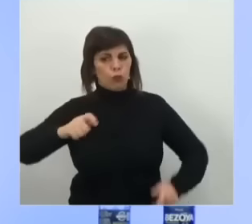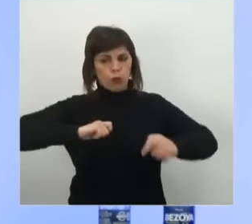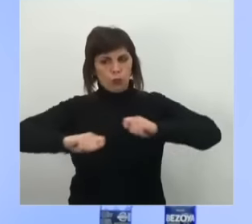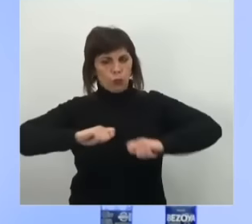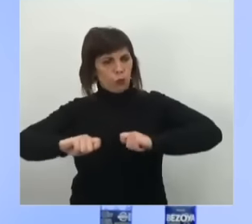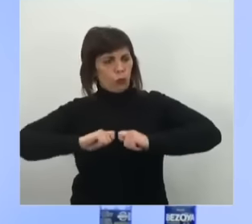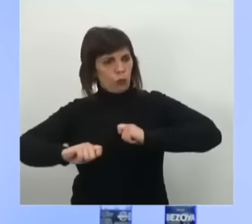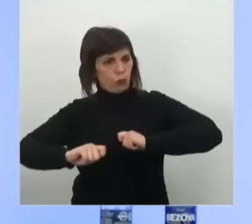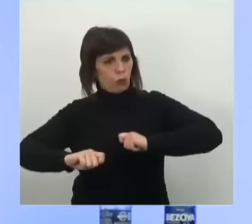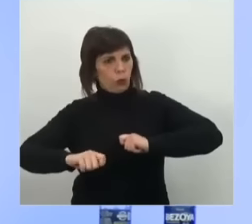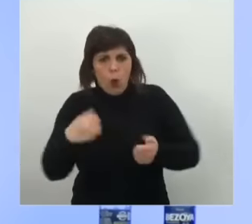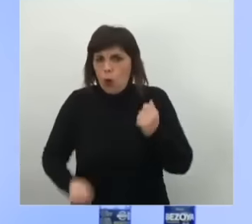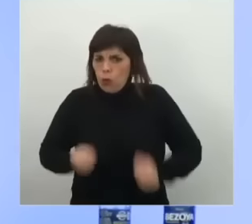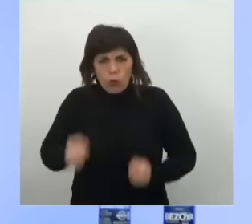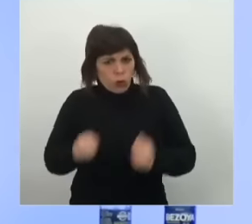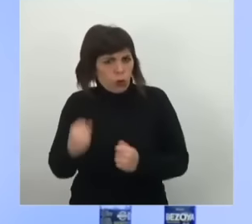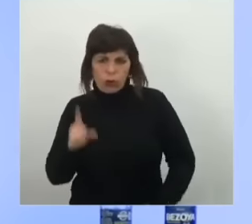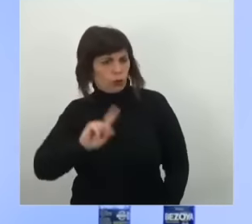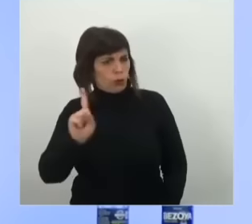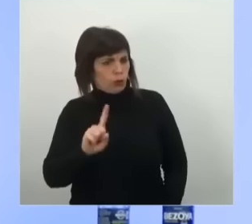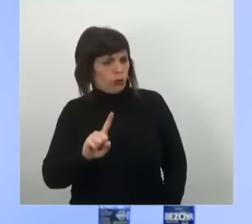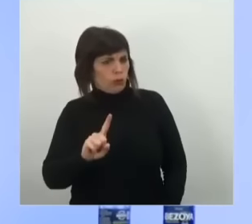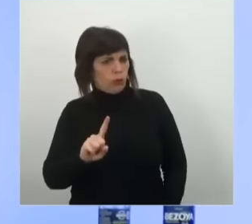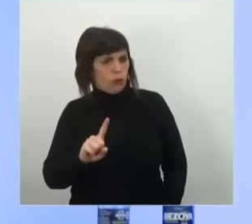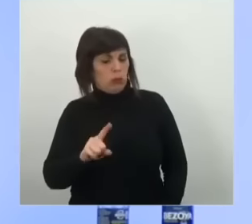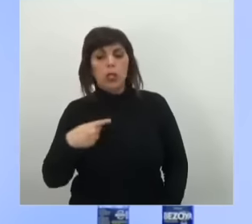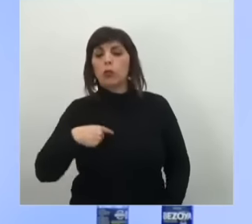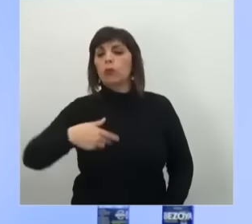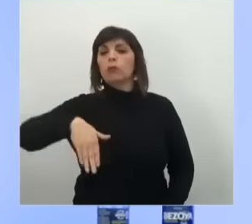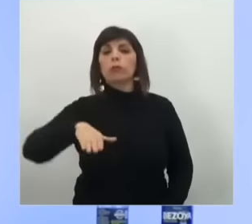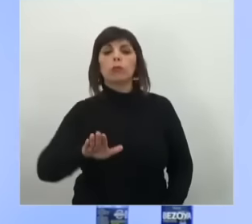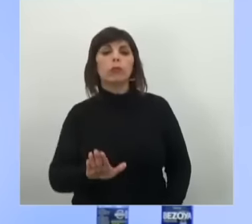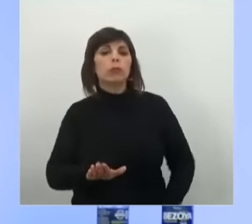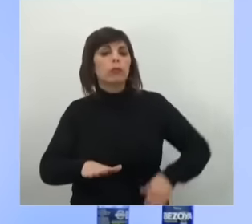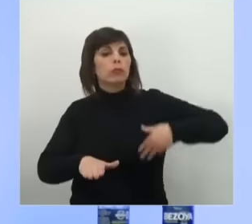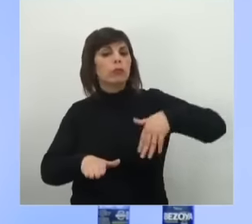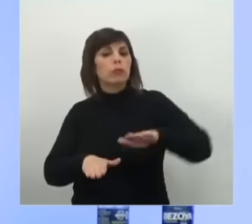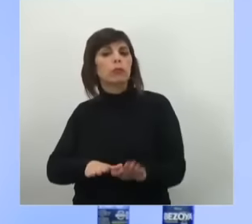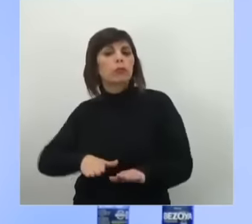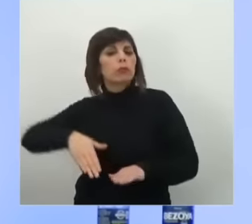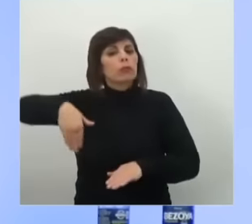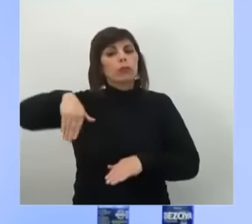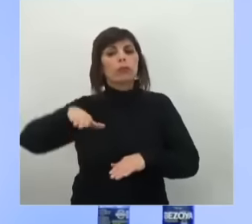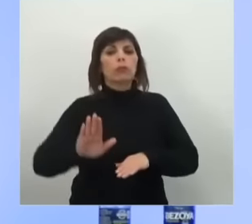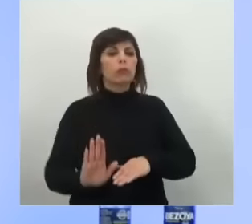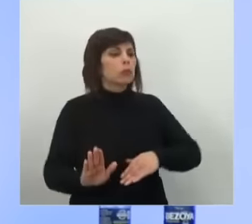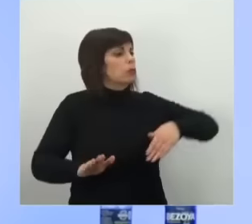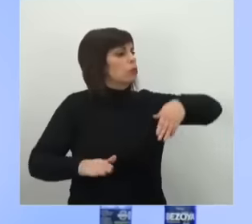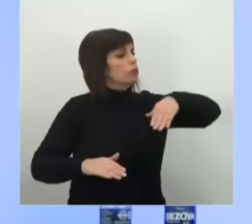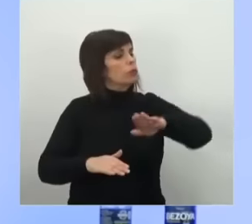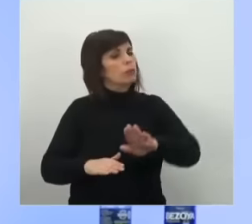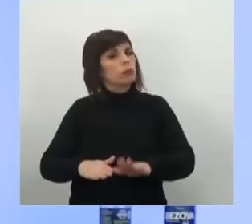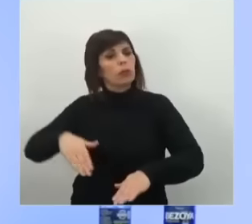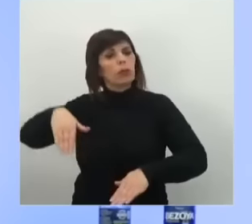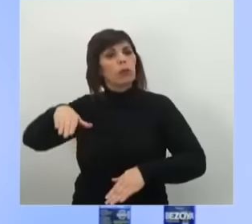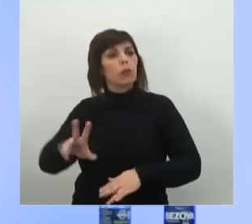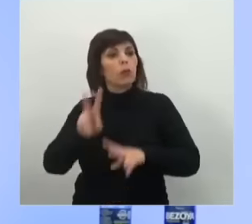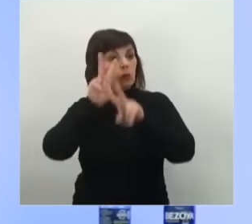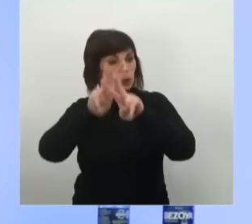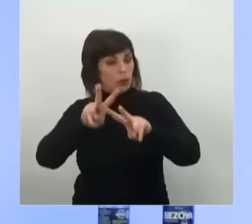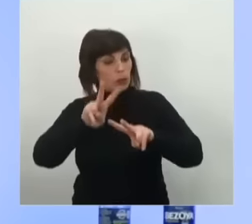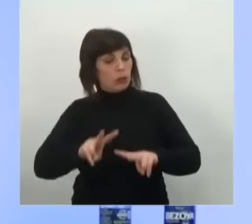detente de correr y solamente ve un paso a la vez no corras un paso a la vez y observa